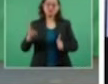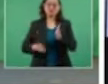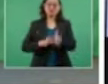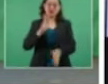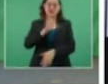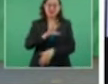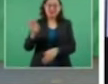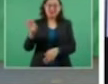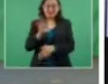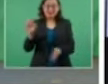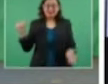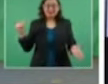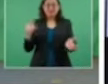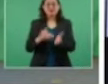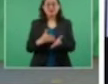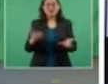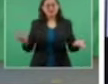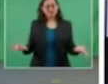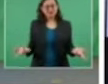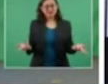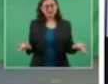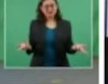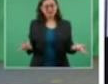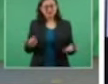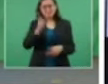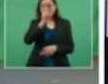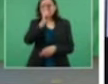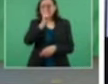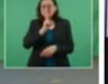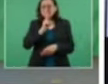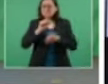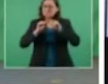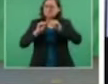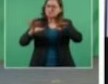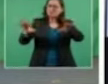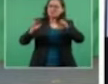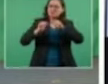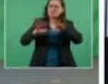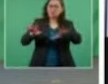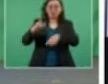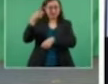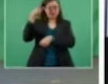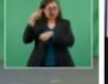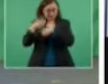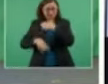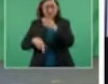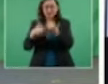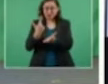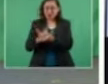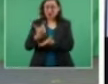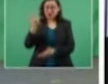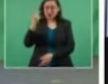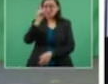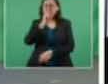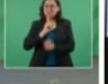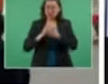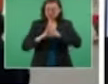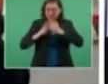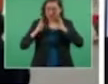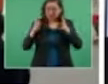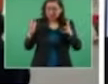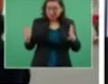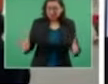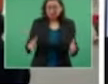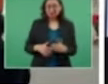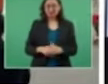ante el gobierno, ¿no crees? Absolutamente, Pepe. Una democracia no puede funcionar con el monopolio de la verdad. Y si me